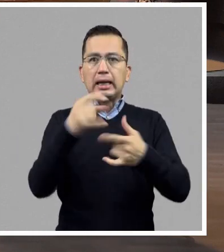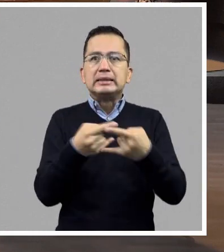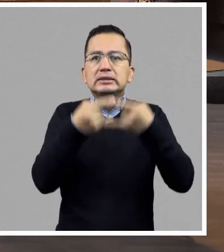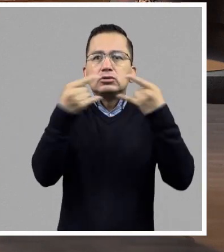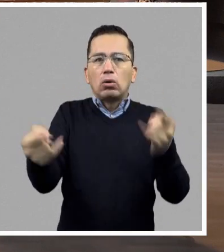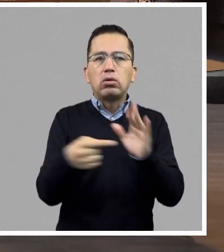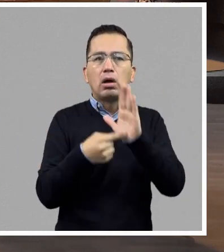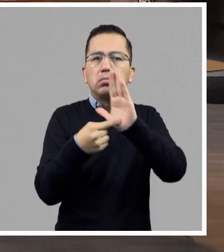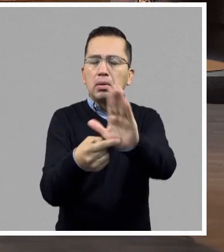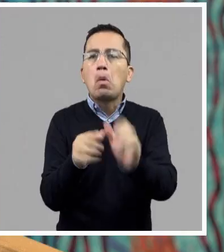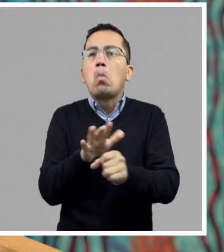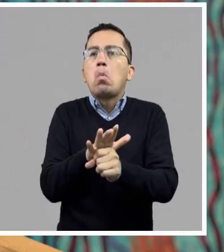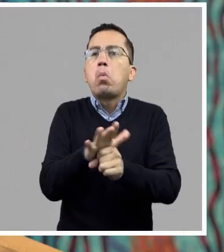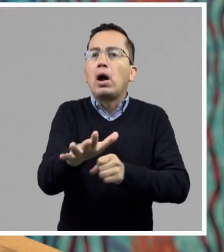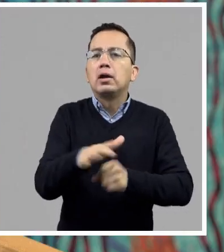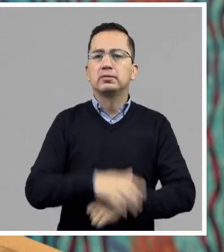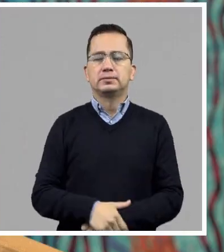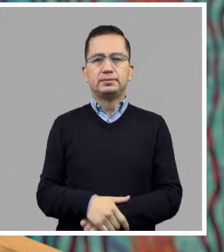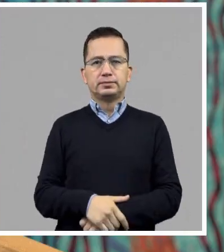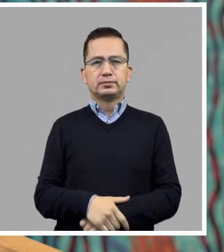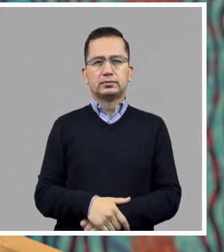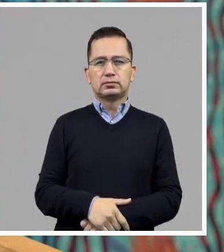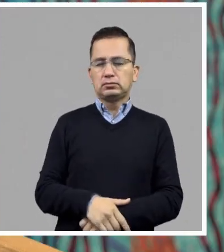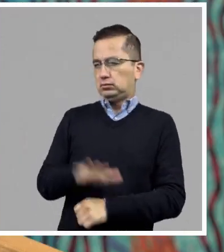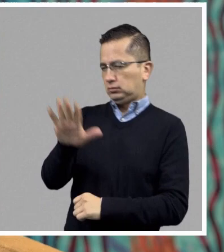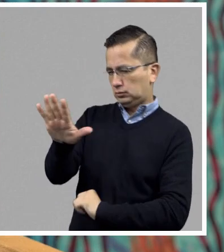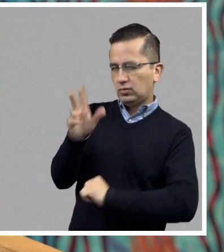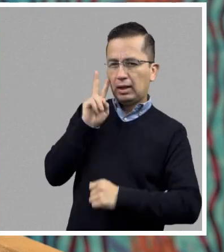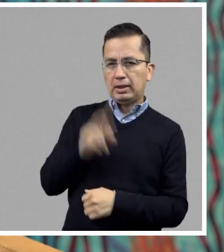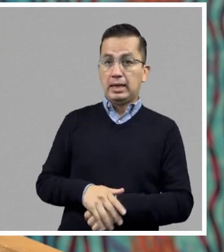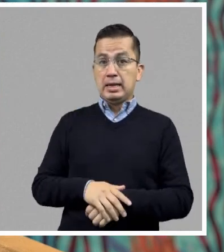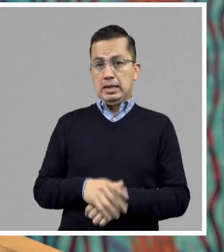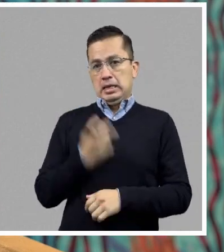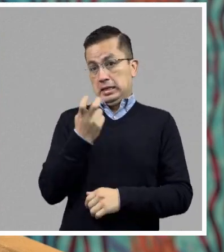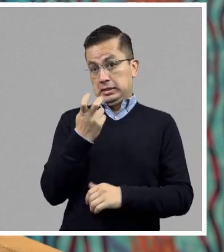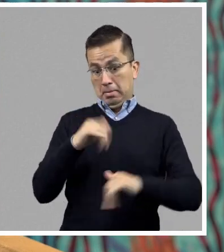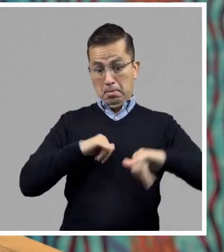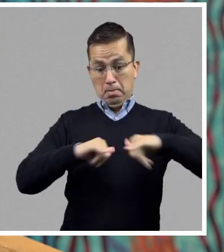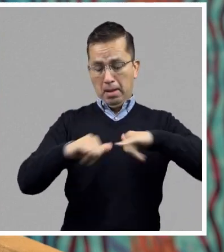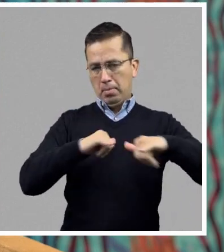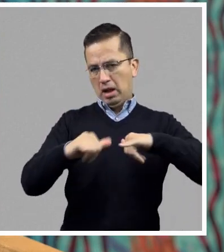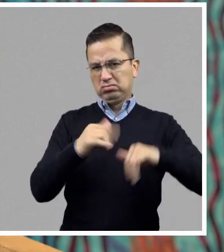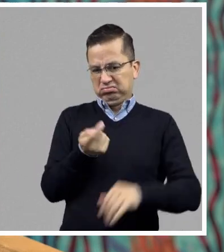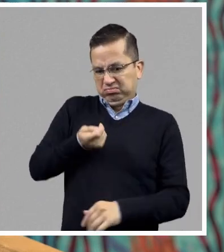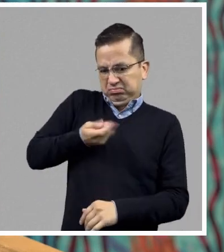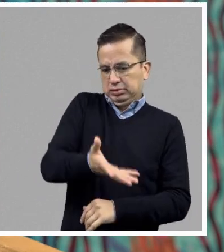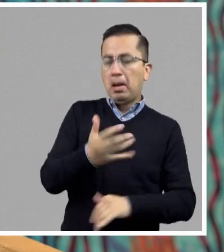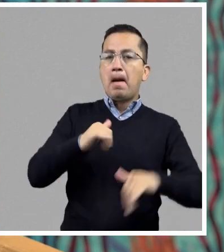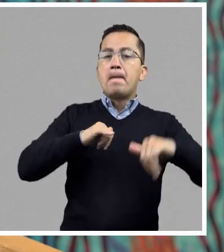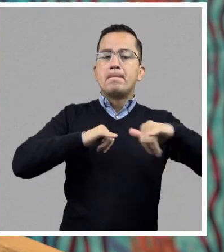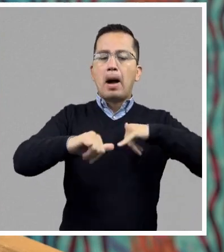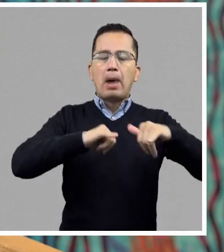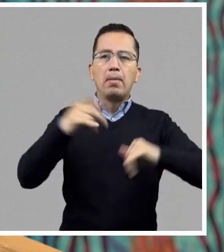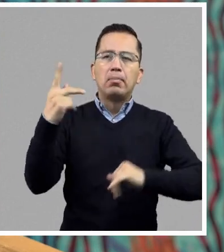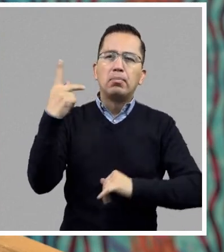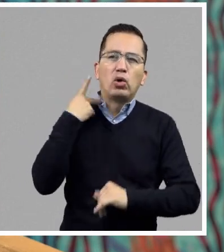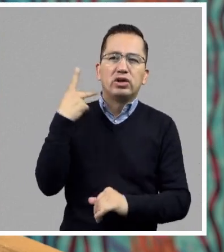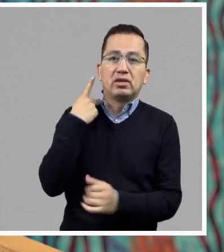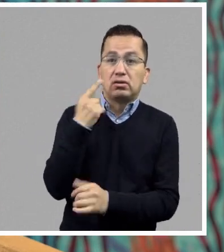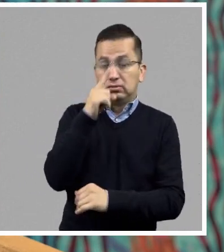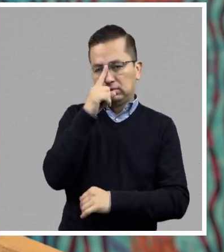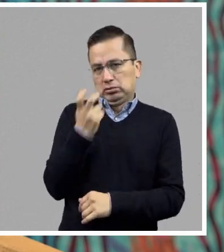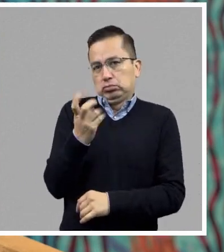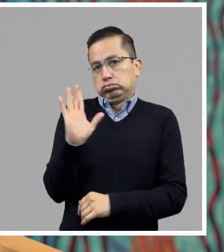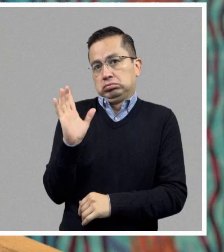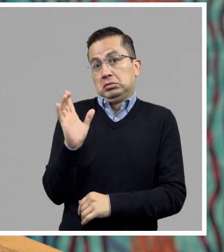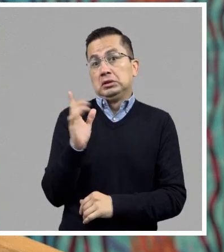contar a ver se llama mapa político es el que casi siempre con el primero